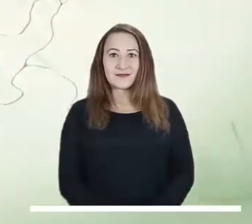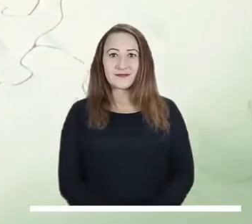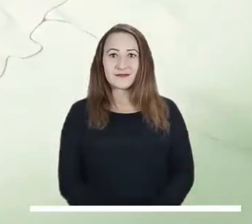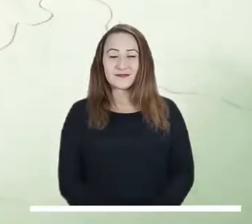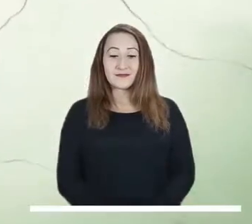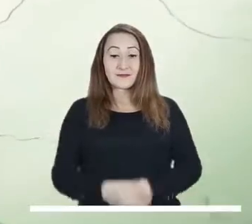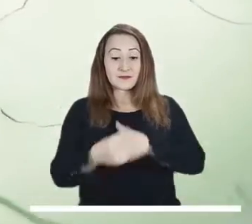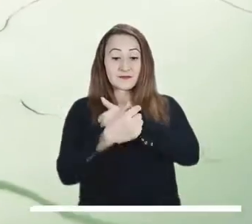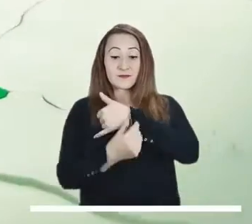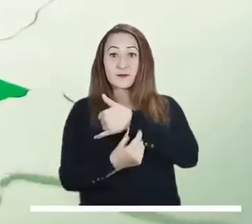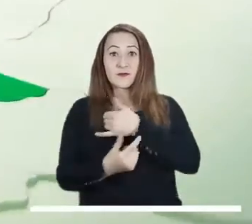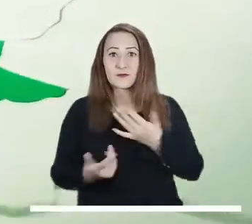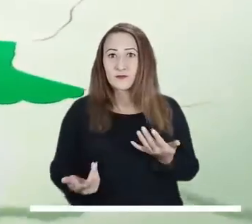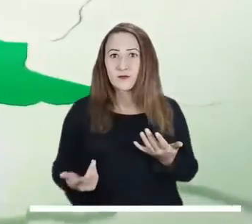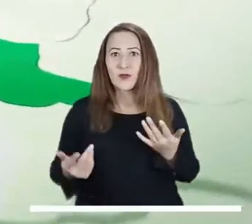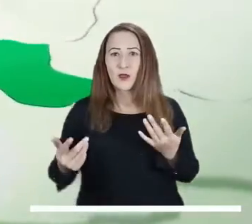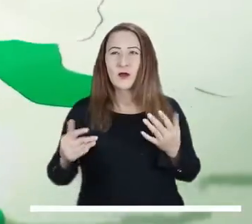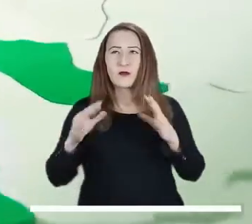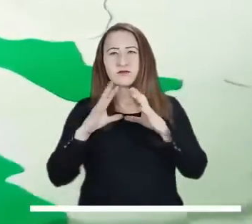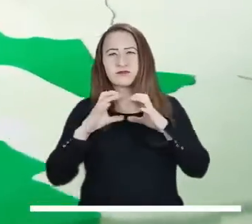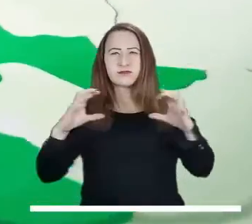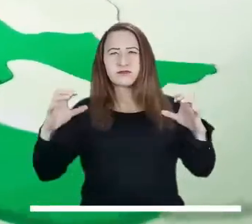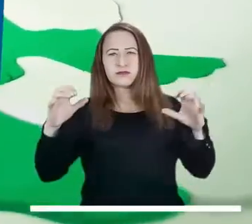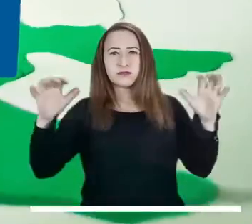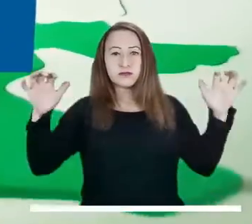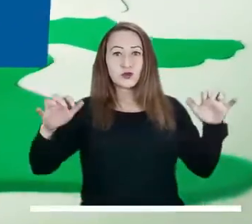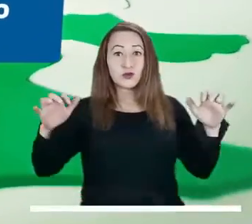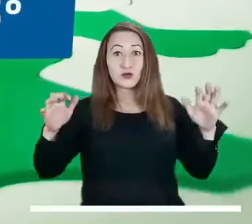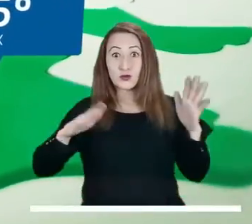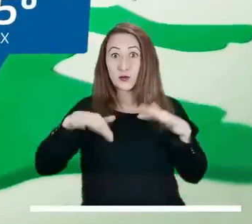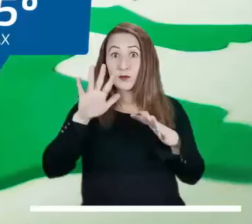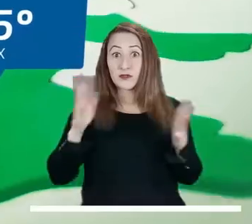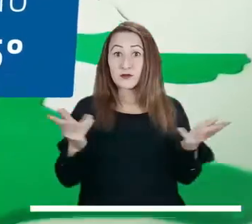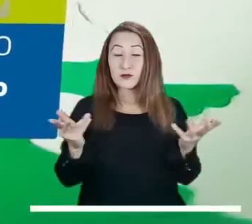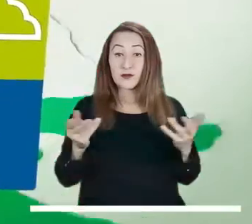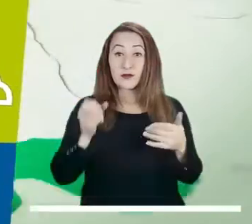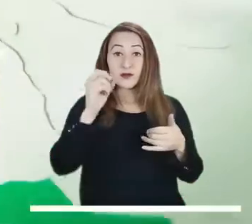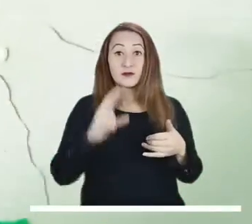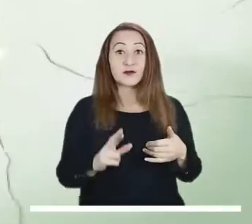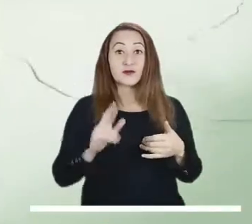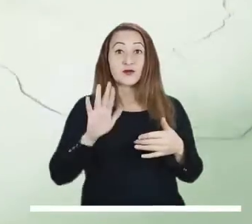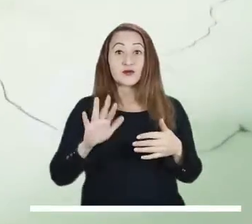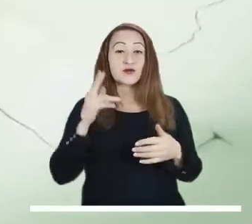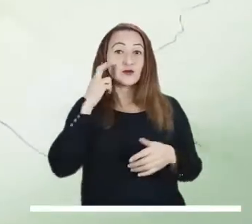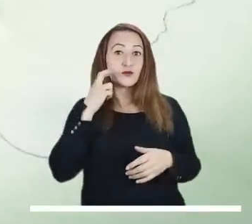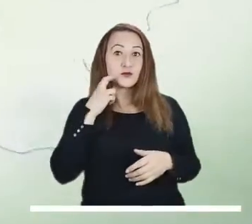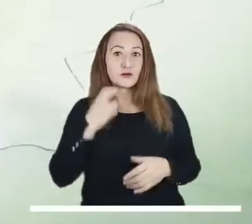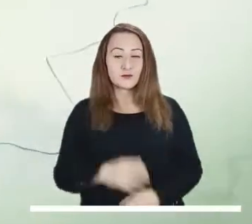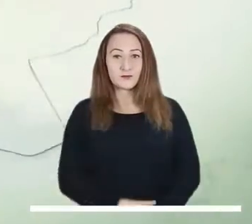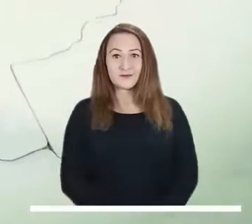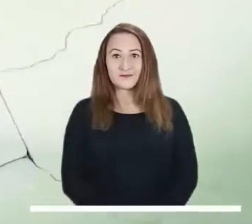En el Pacífico se esperan condiciones nubosas y lluviosas, las más importantes en el sur del litoral de Chocó.